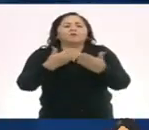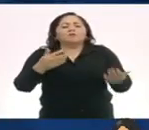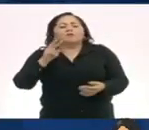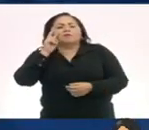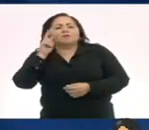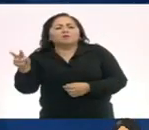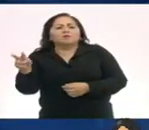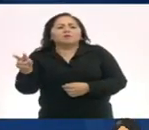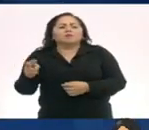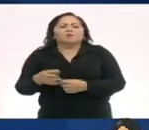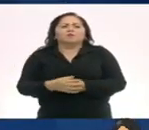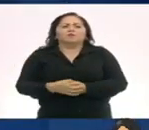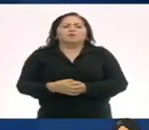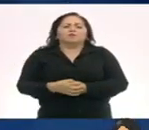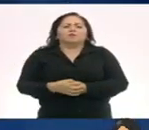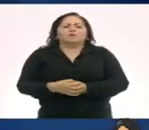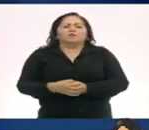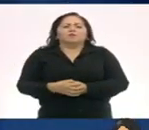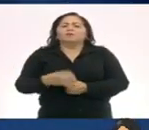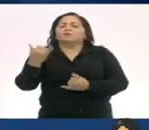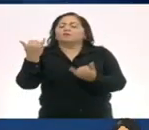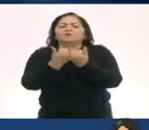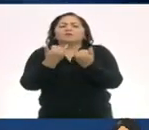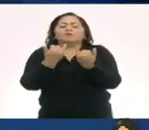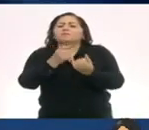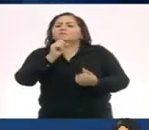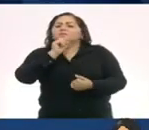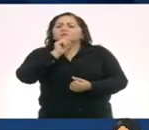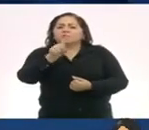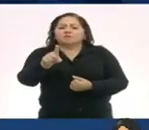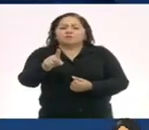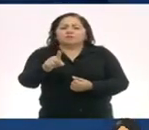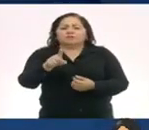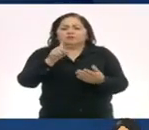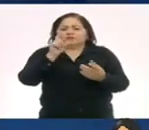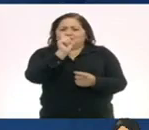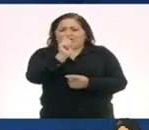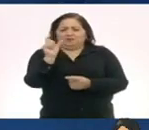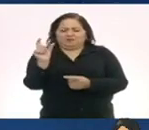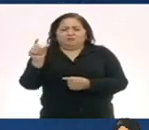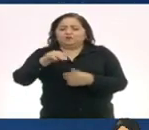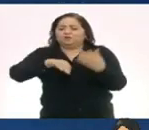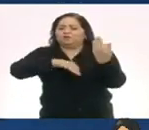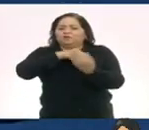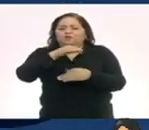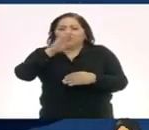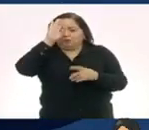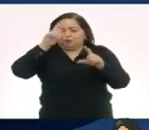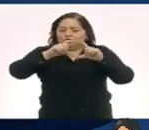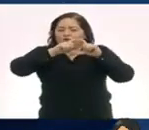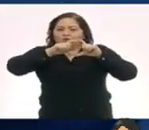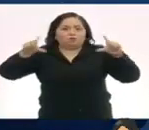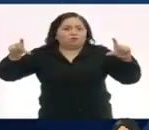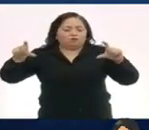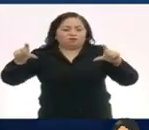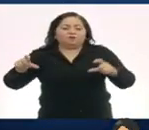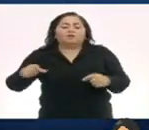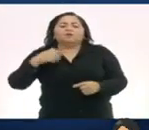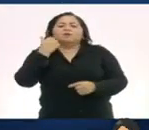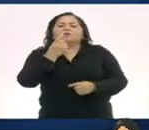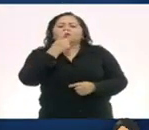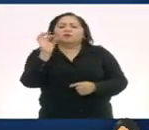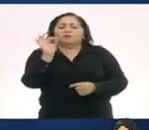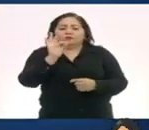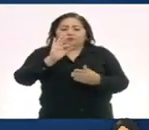ahora que también podemos representar en forma de fracción todo un entero. Es decir,